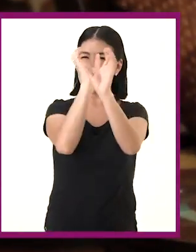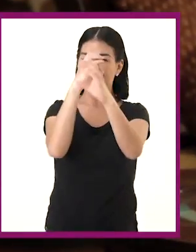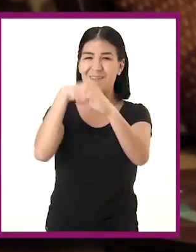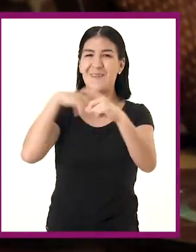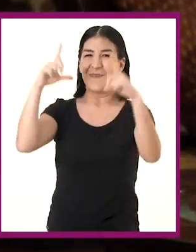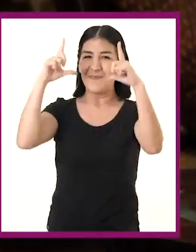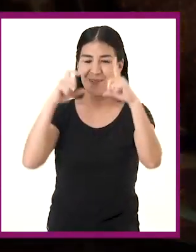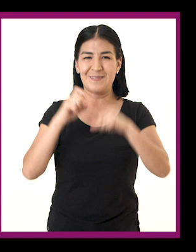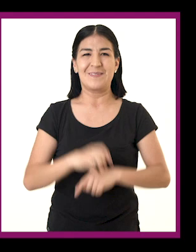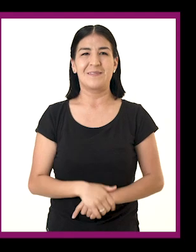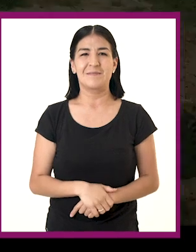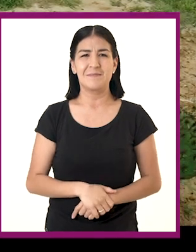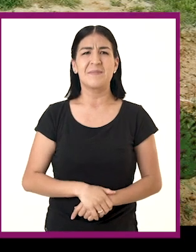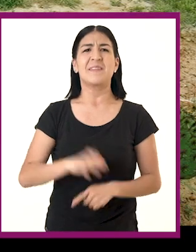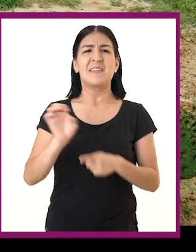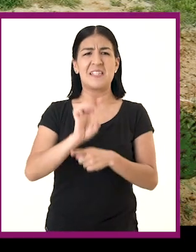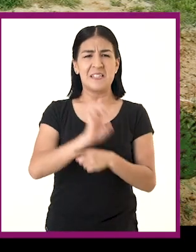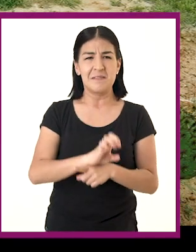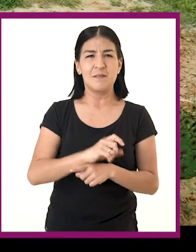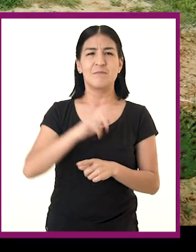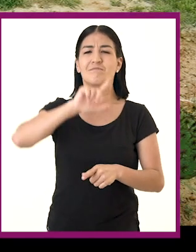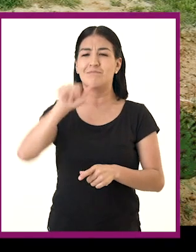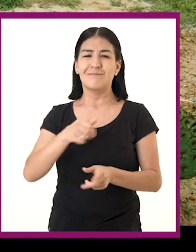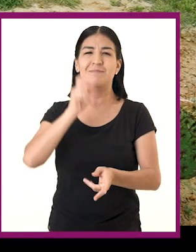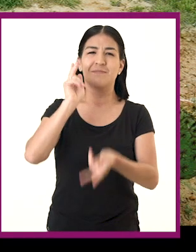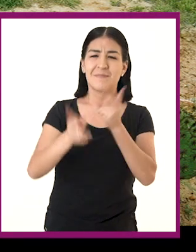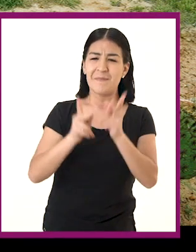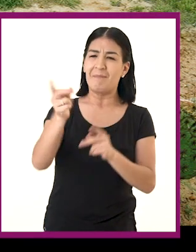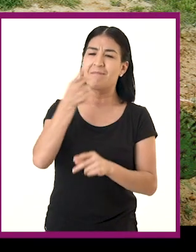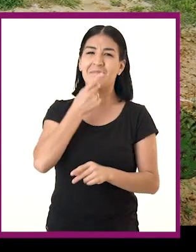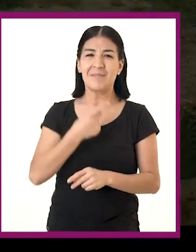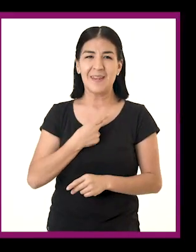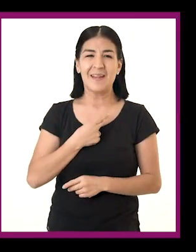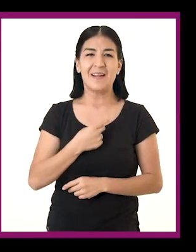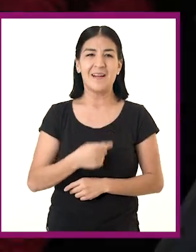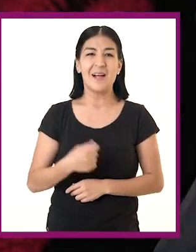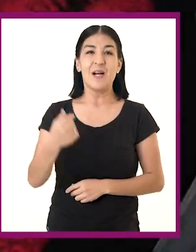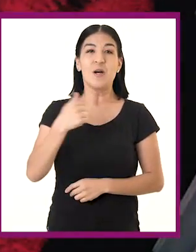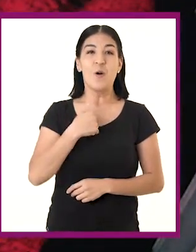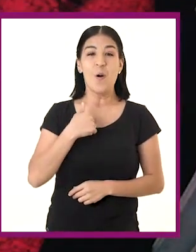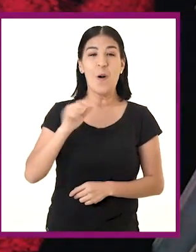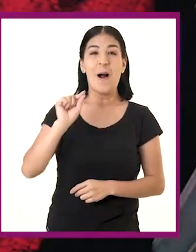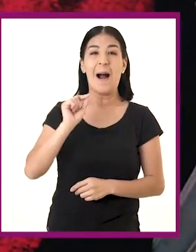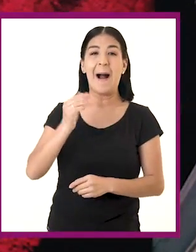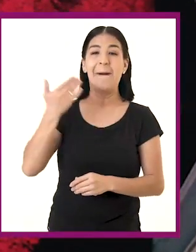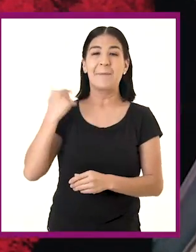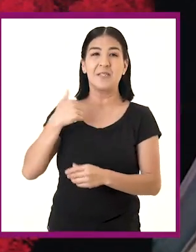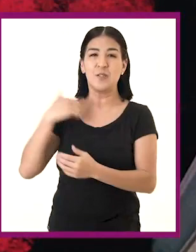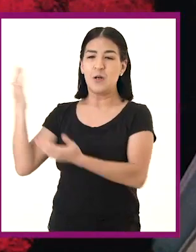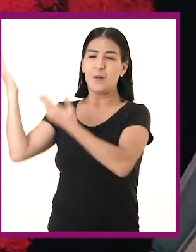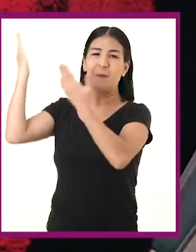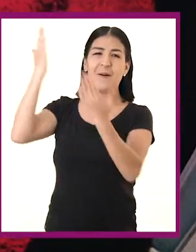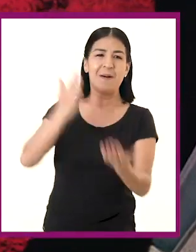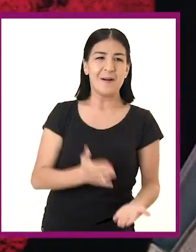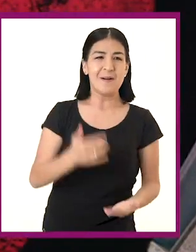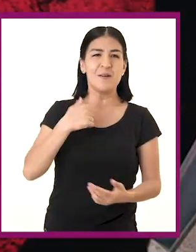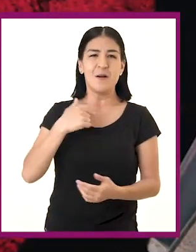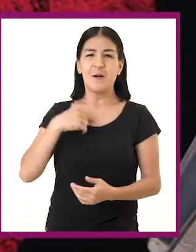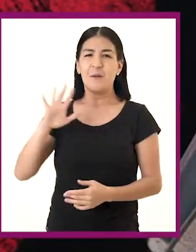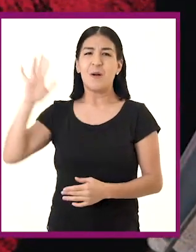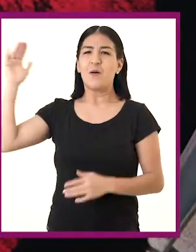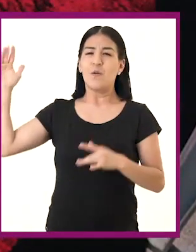tomé la fotografía. Y entonces pues platicando me dijo, ay, es que acabo de aterrizar porque estuve